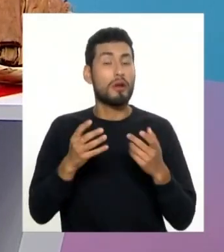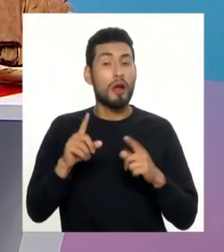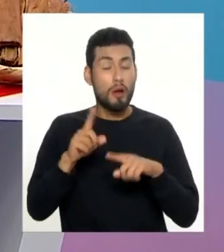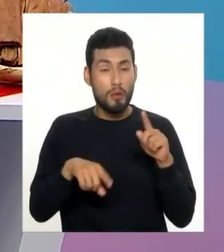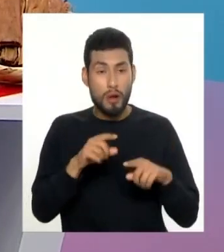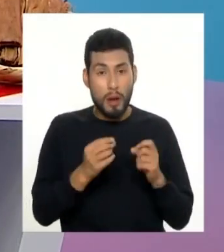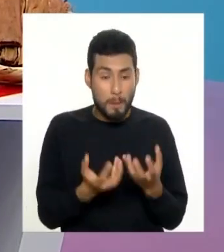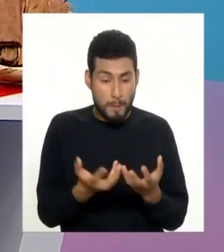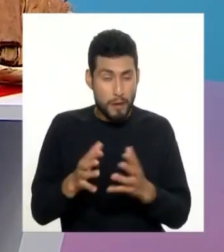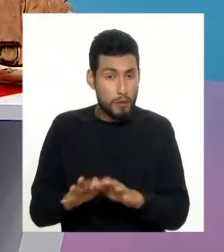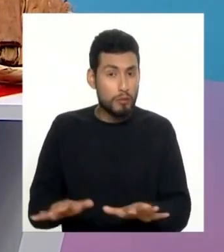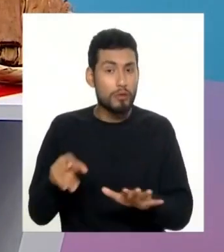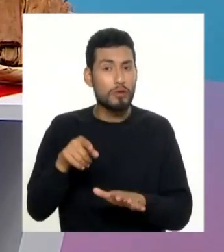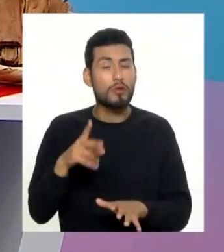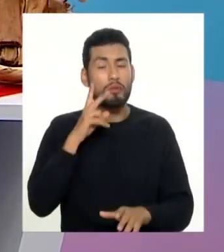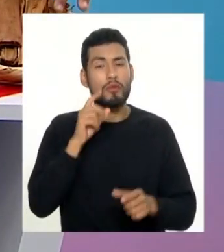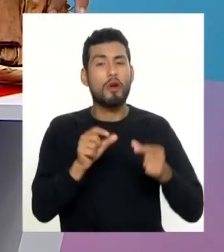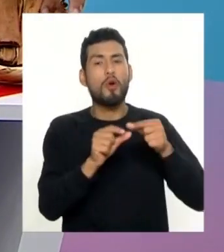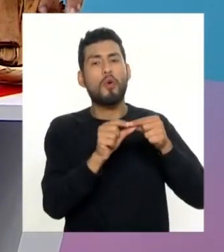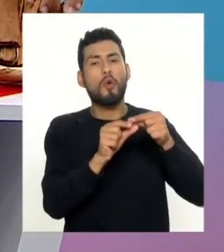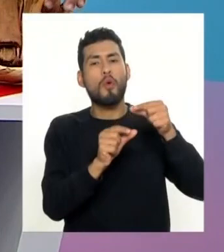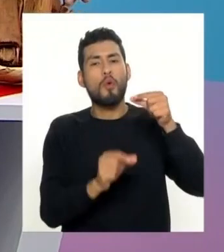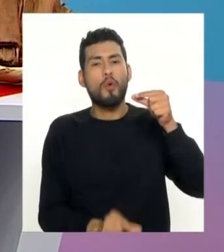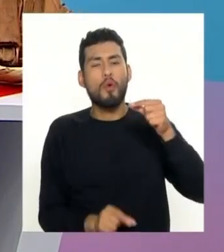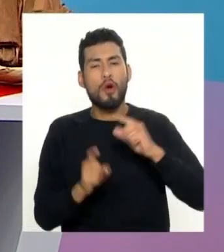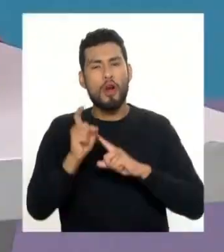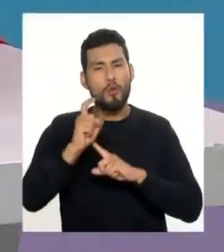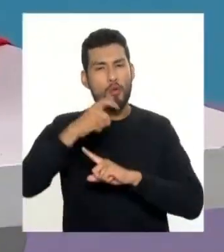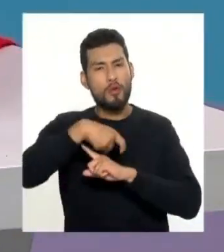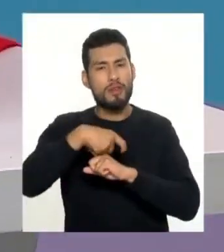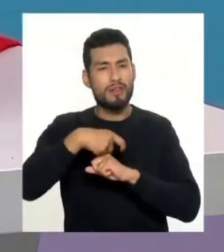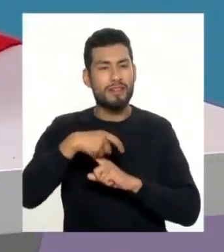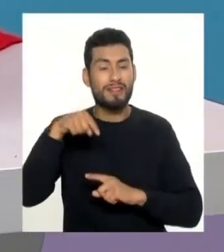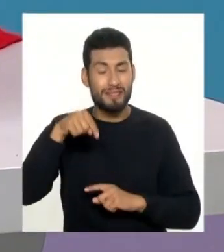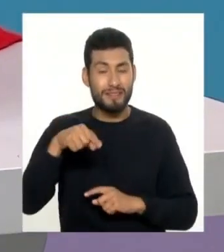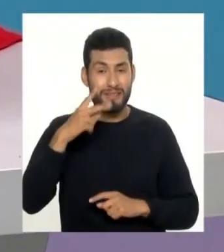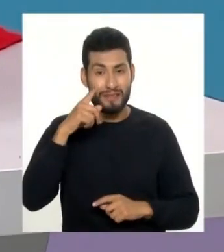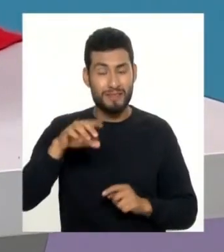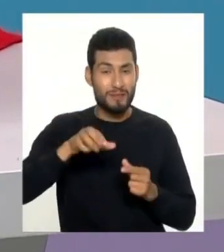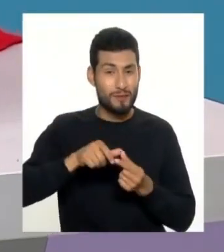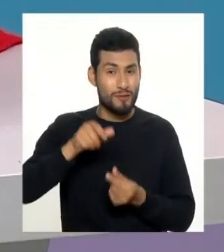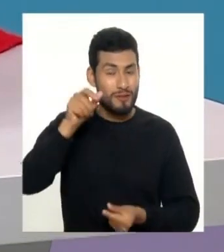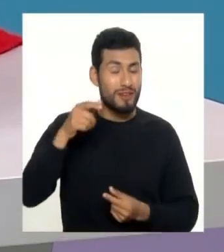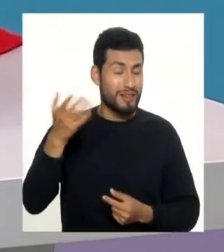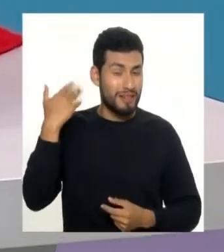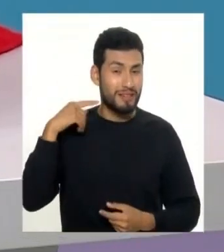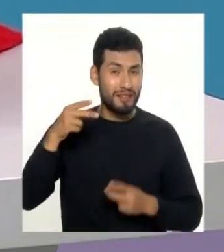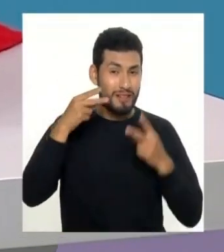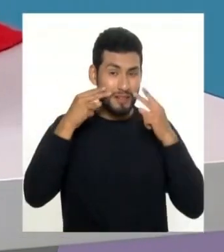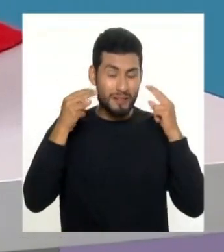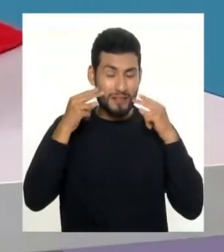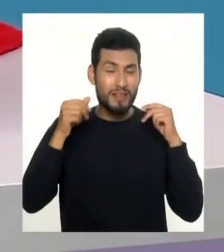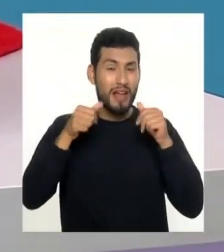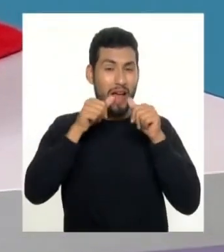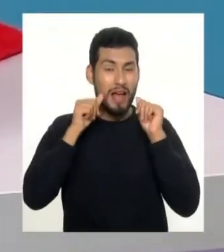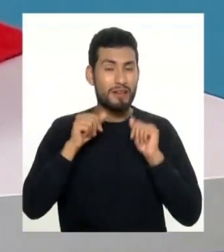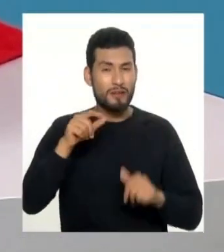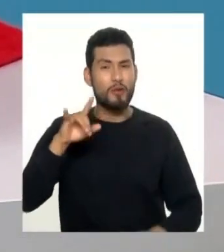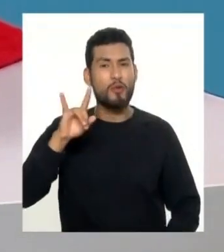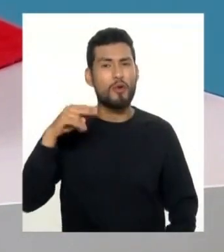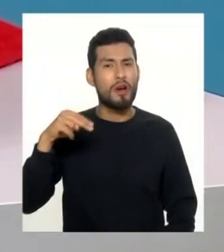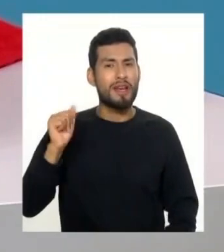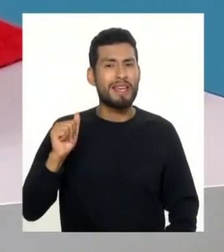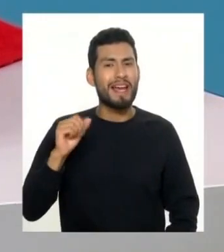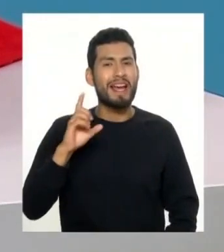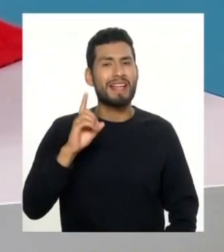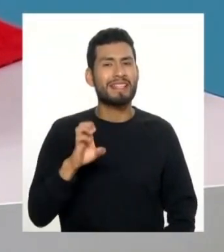plantas amazónicas como la uña de gato, que es esta corteza que tenemos aquí y de la cual ya hemos hablado muchísimo, ¿verdad? Hemos hablado